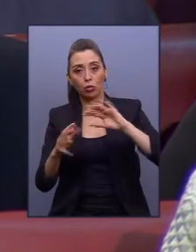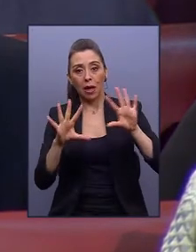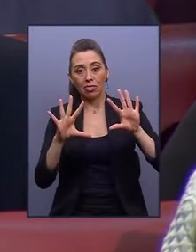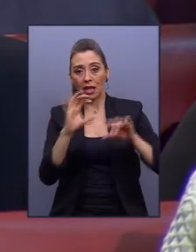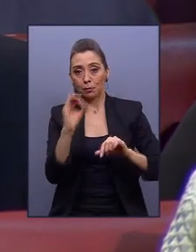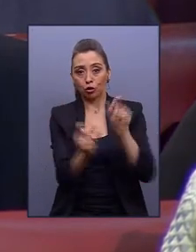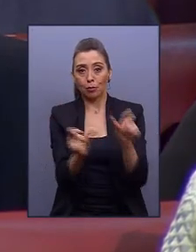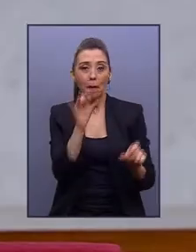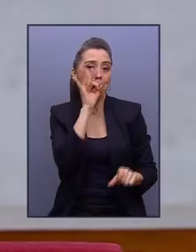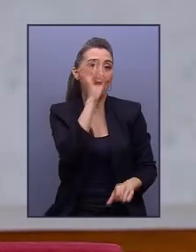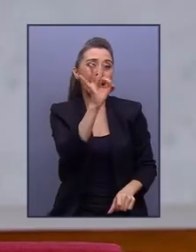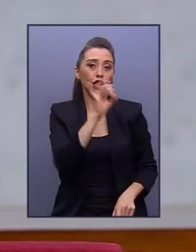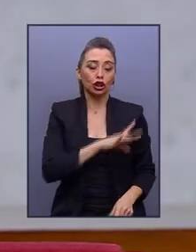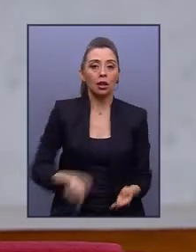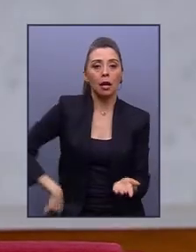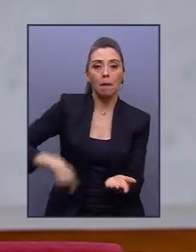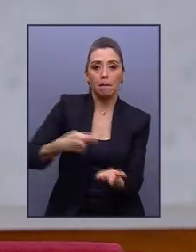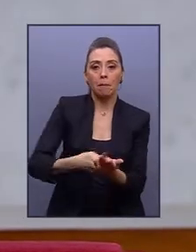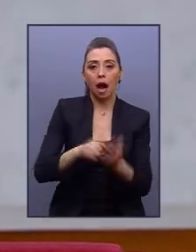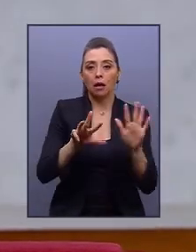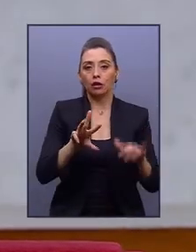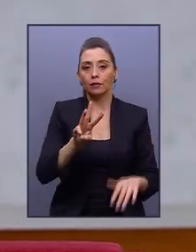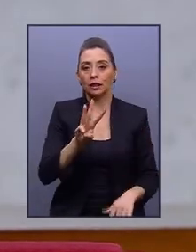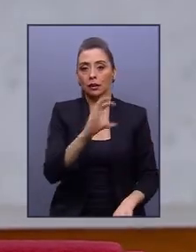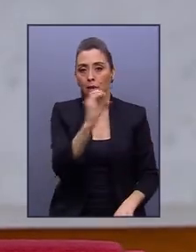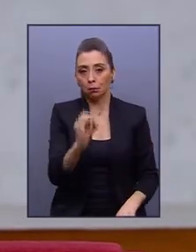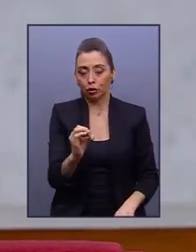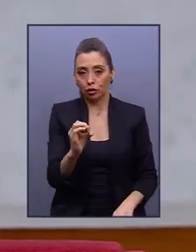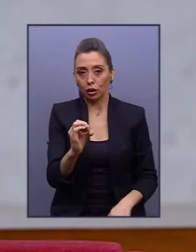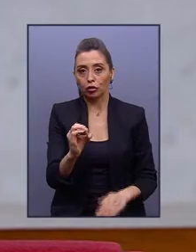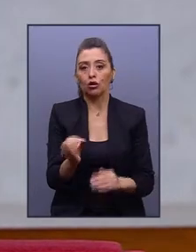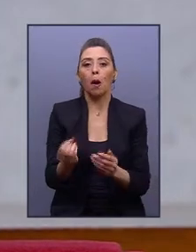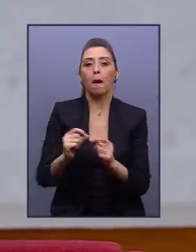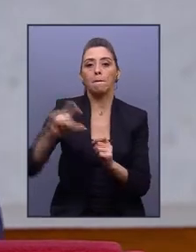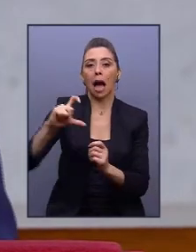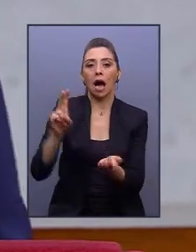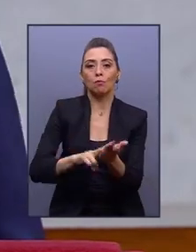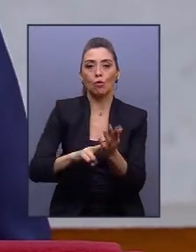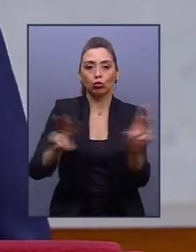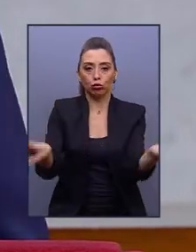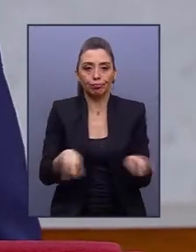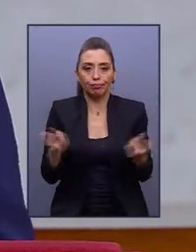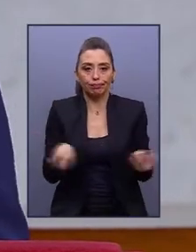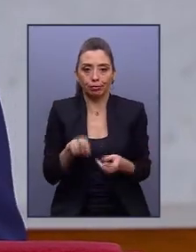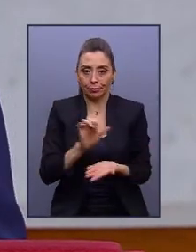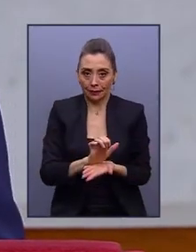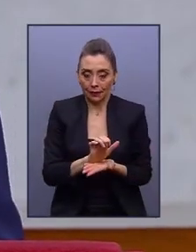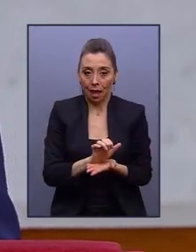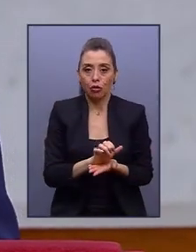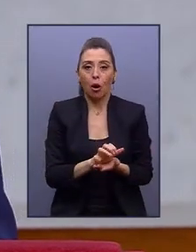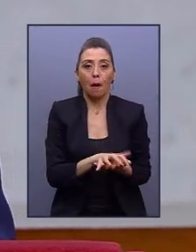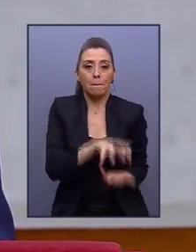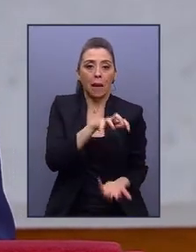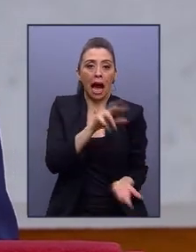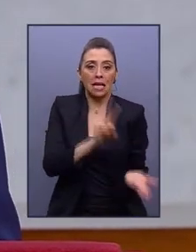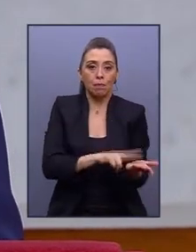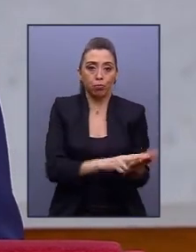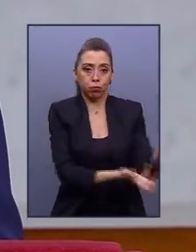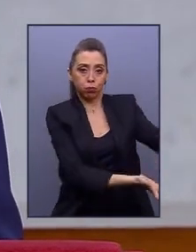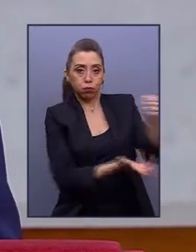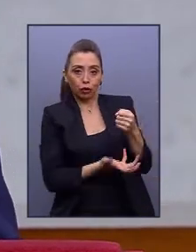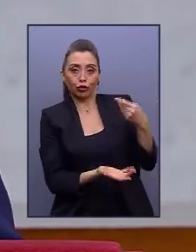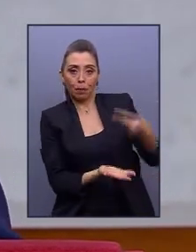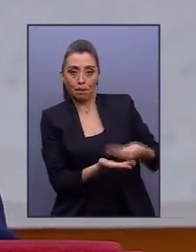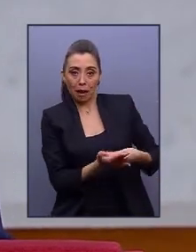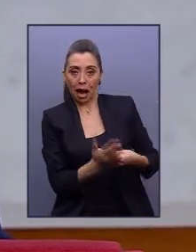más rico de Chile paga 93% de los incrementos en impuestos recaudados. Así, los mayores impuestos pagados por